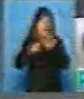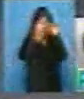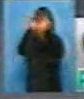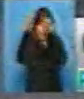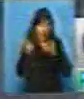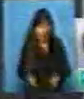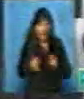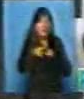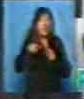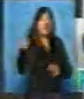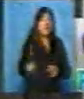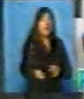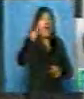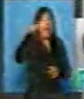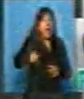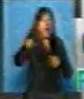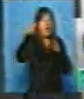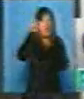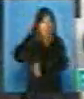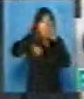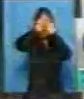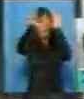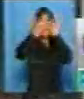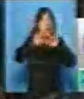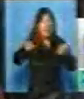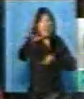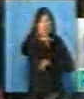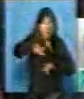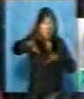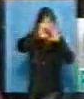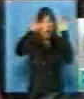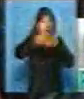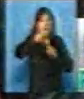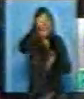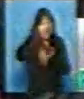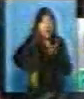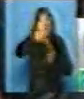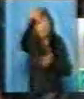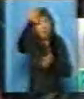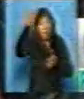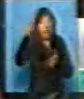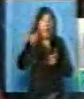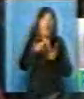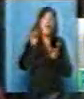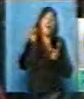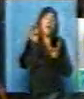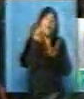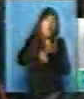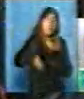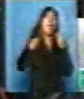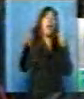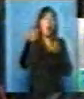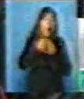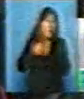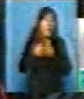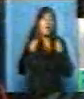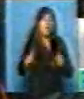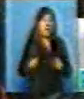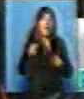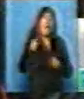firmó recientemente en La Paz, el gobernador Morales firmó allá en Bolivia, contempla prácticamente de que